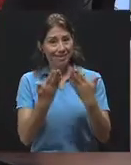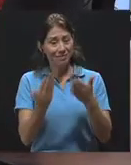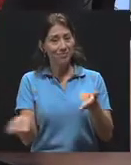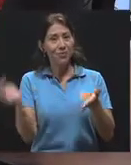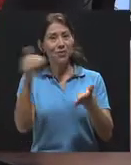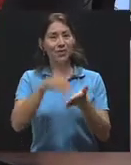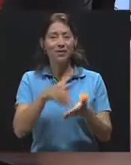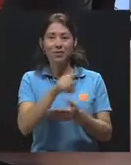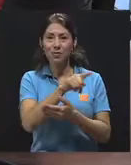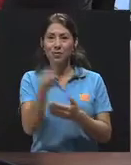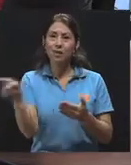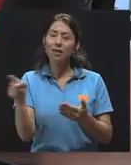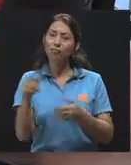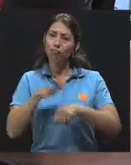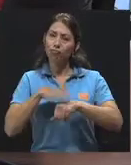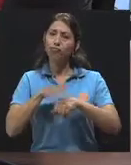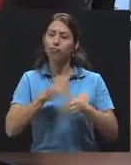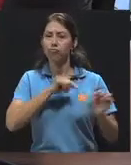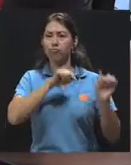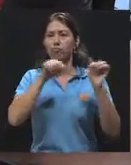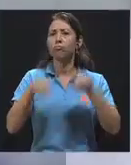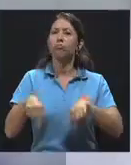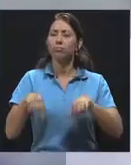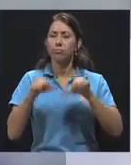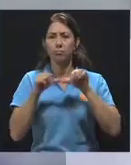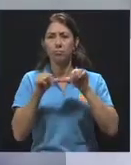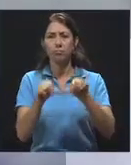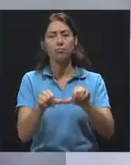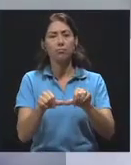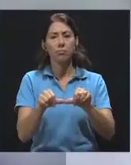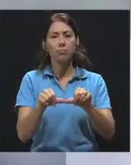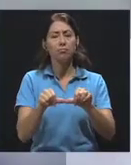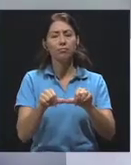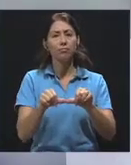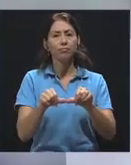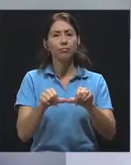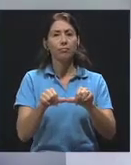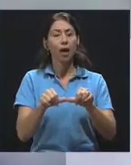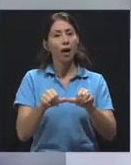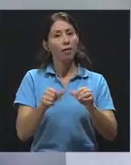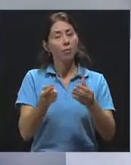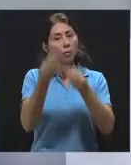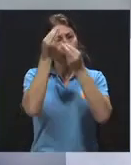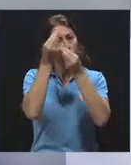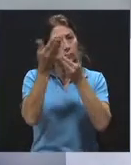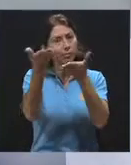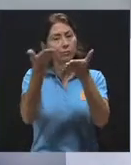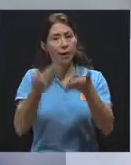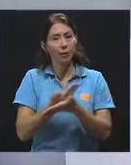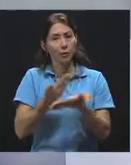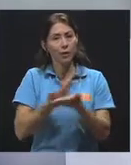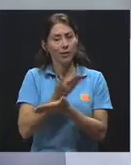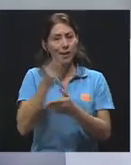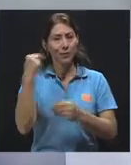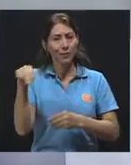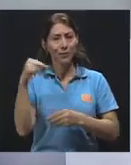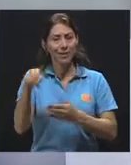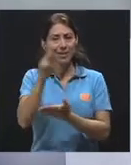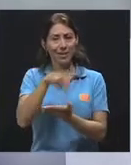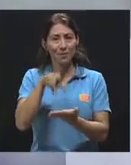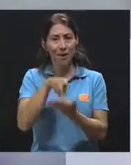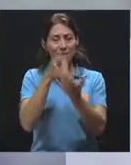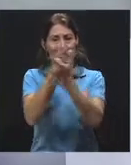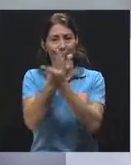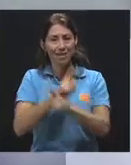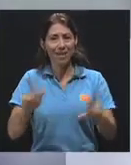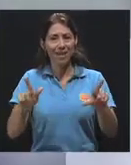primero agradecer que una vez más nos hayan tomado en cuenta para seguir aquí pudiendo actualizar las noticias del Parque